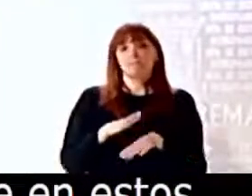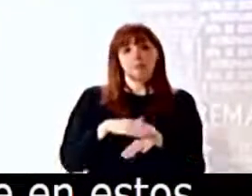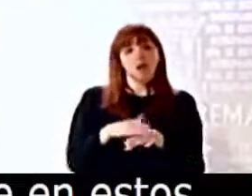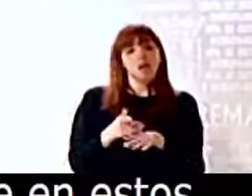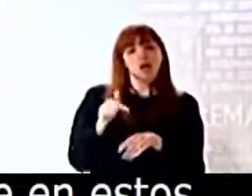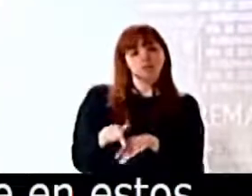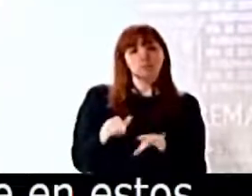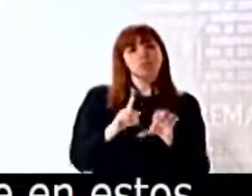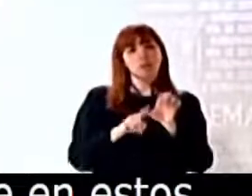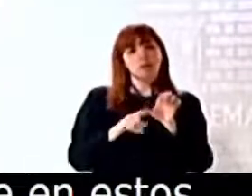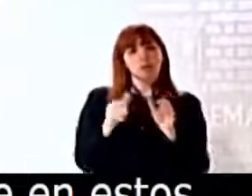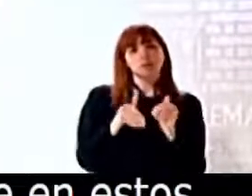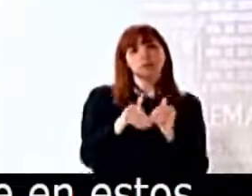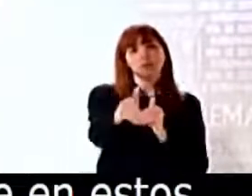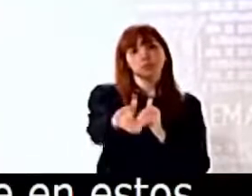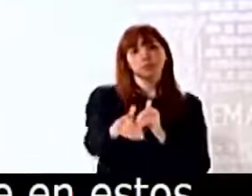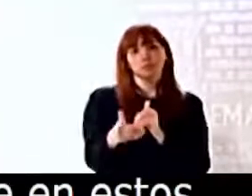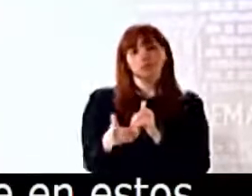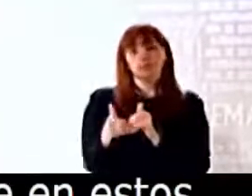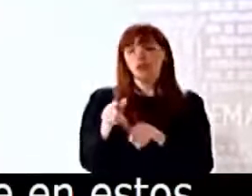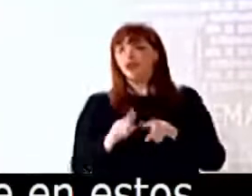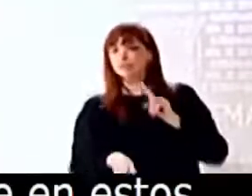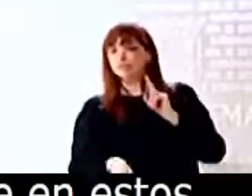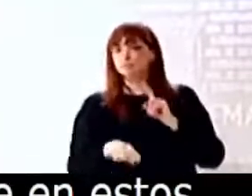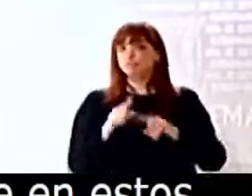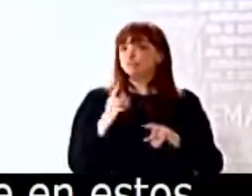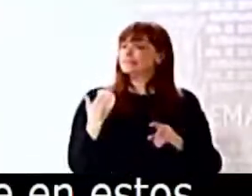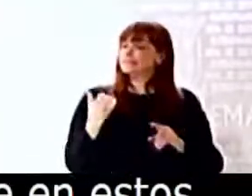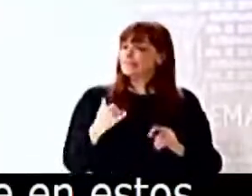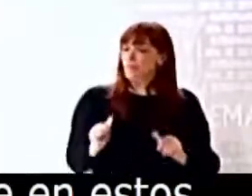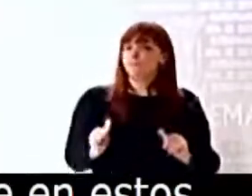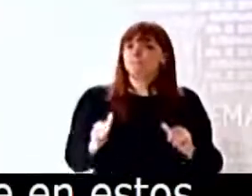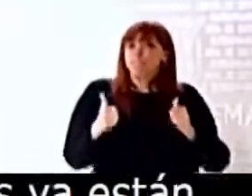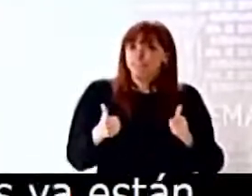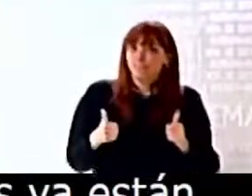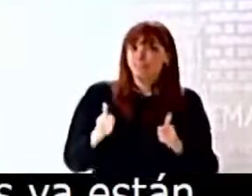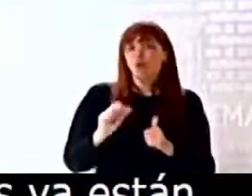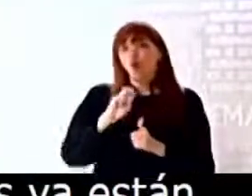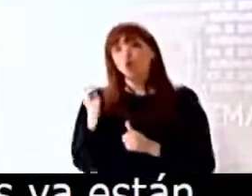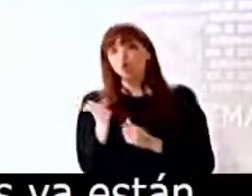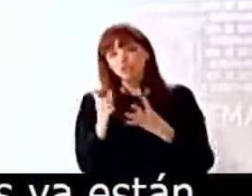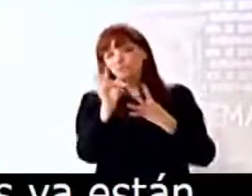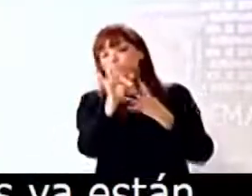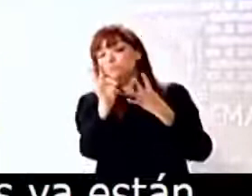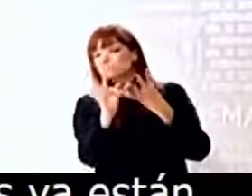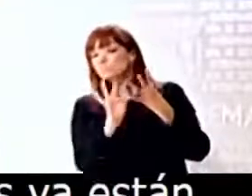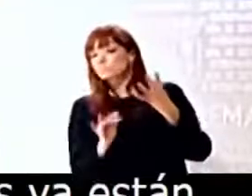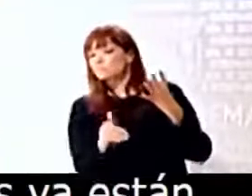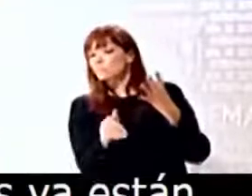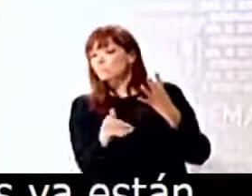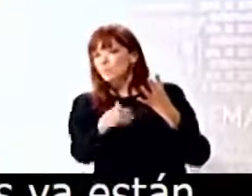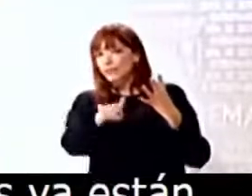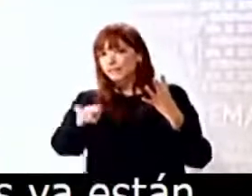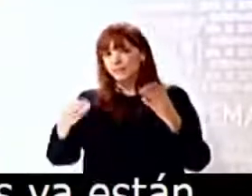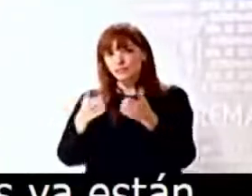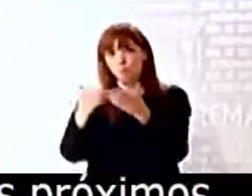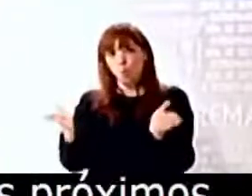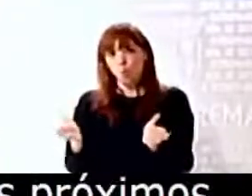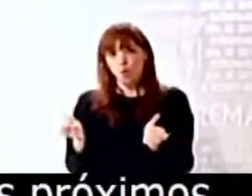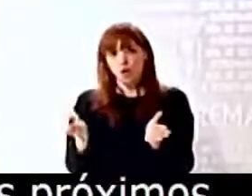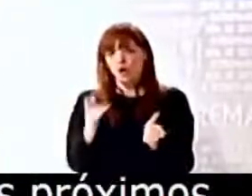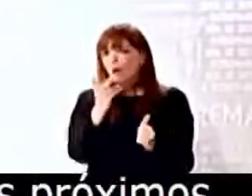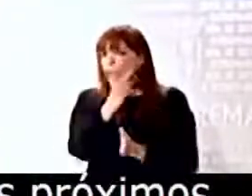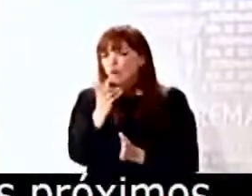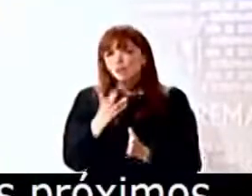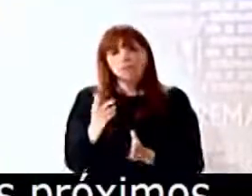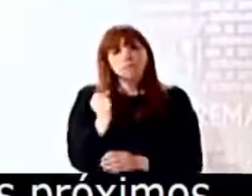esta tierra y que algunas ya están viendo la luz y que otras la van a ver en los próximos meses, todo lo contrario. Han